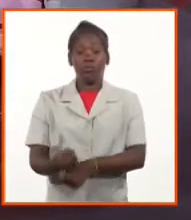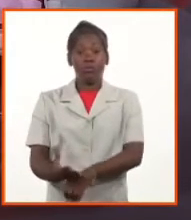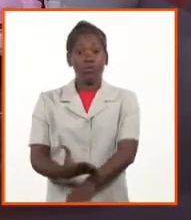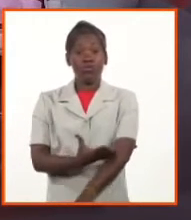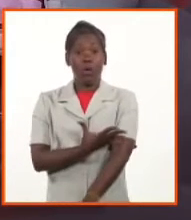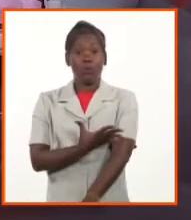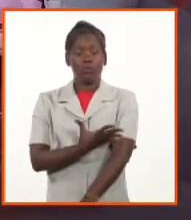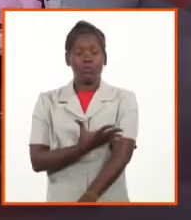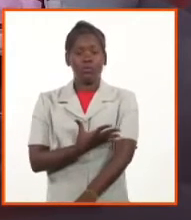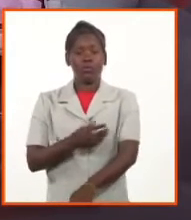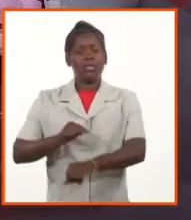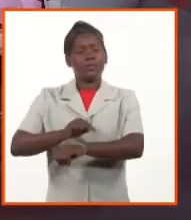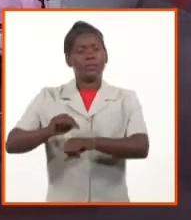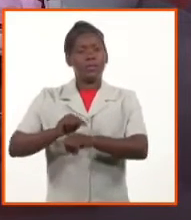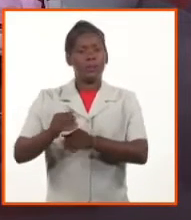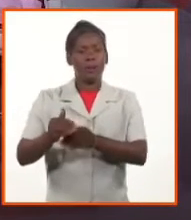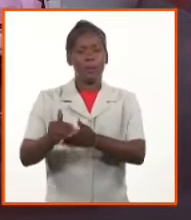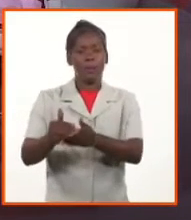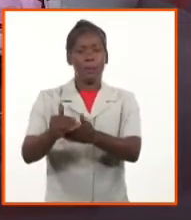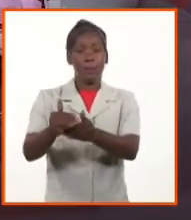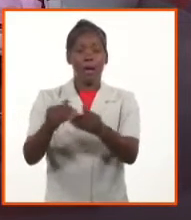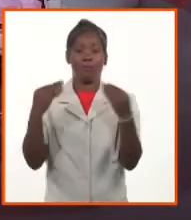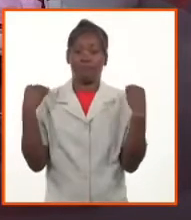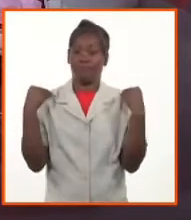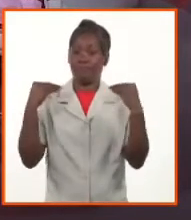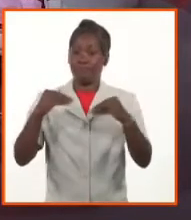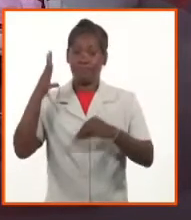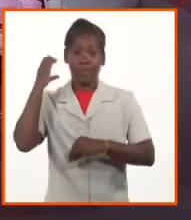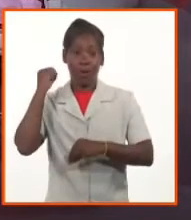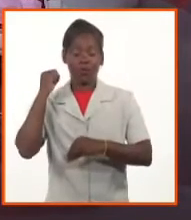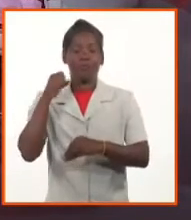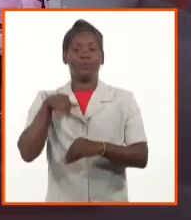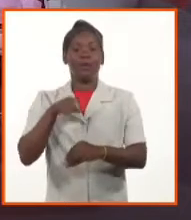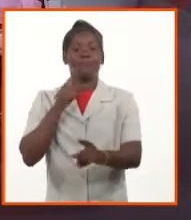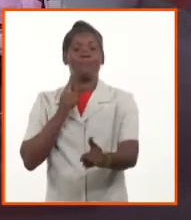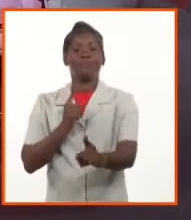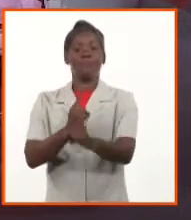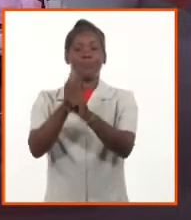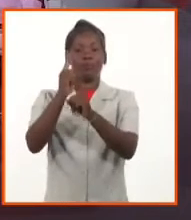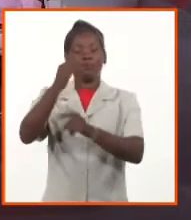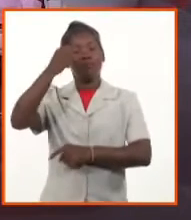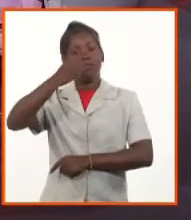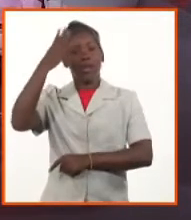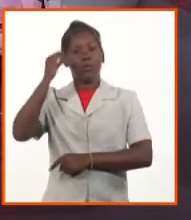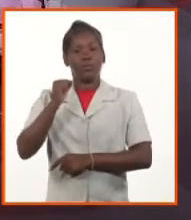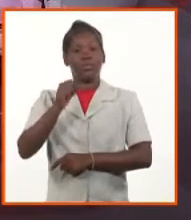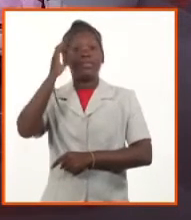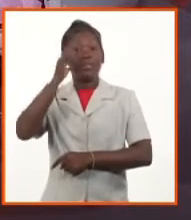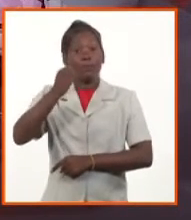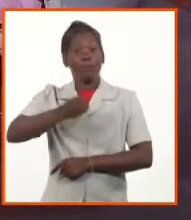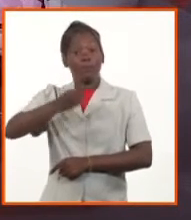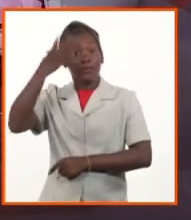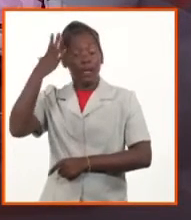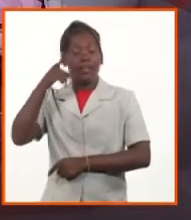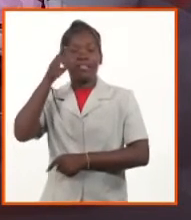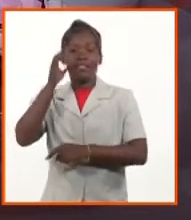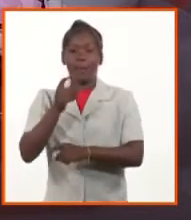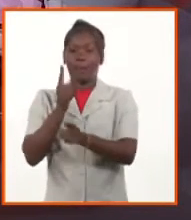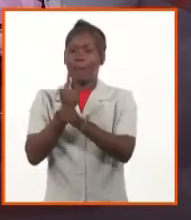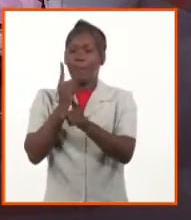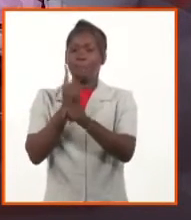todo el tiempo busca espacios en su agenda para intercambiar con los jóvenes, para compartir con nosotros. Y así es una